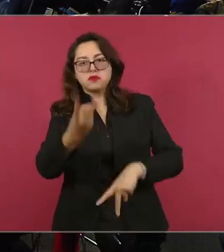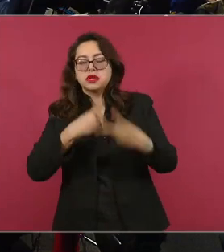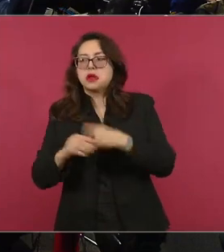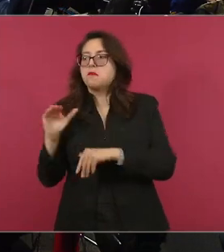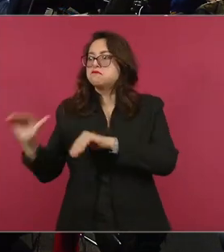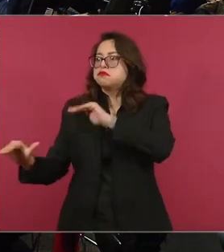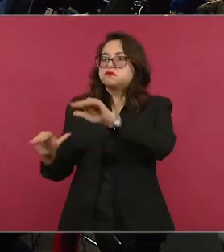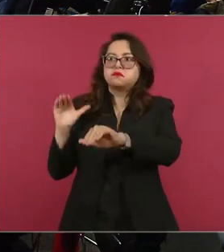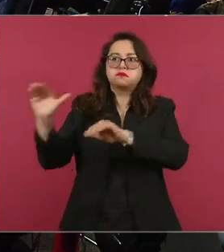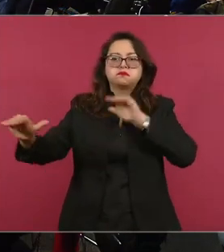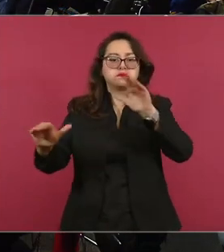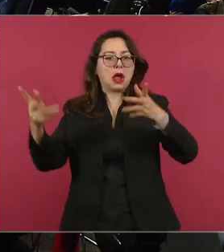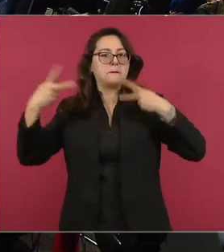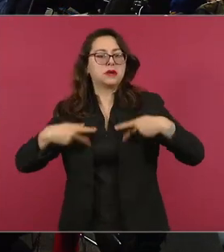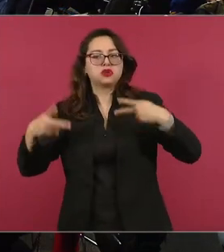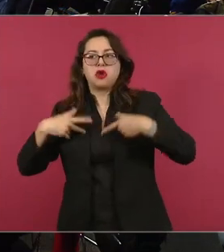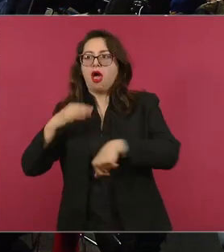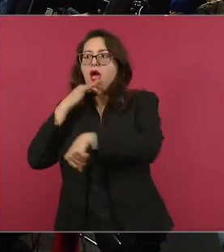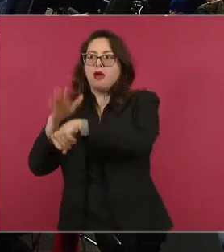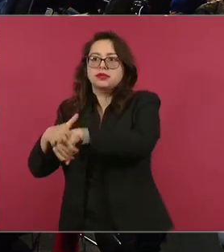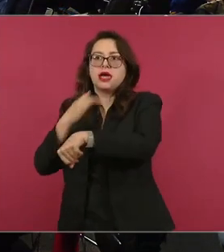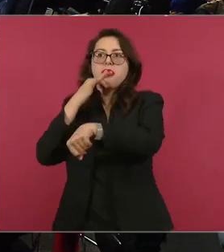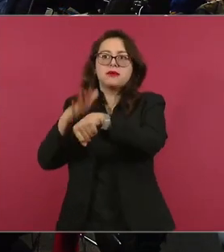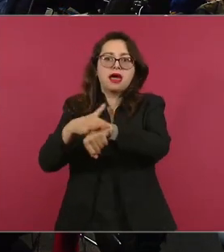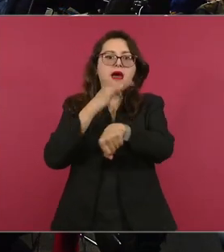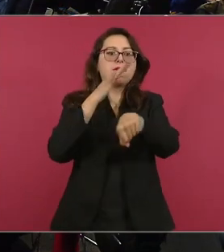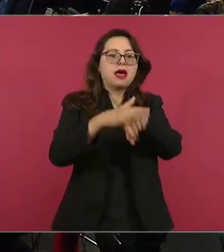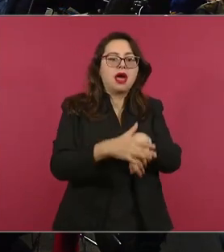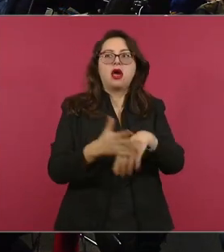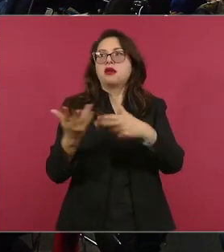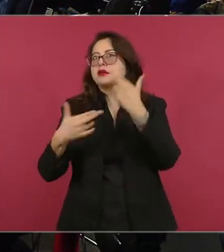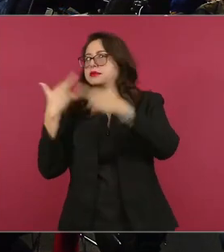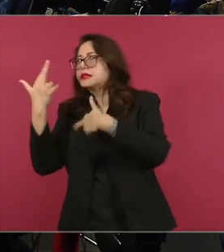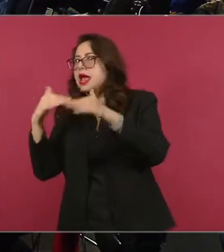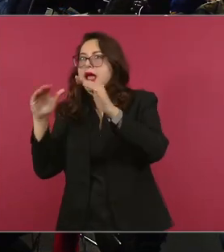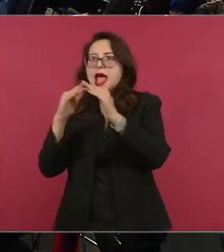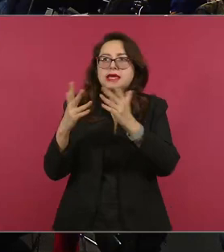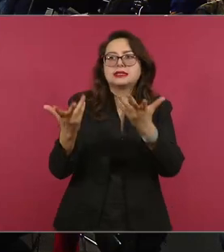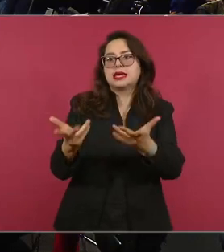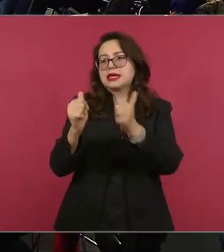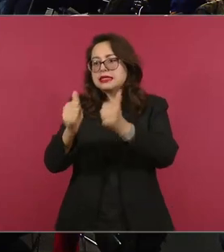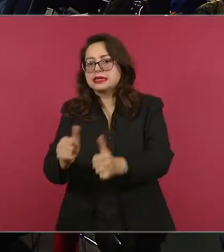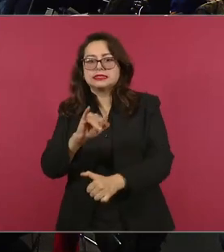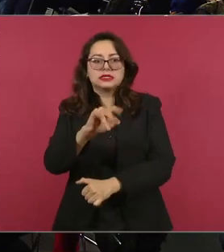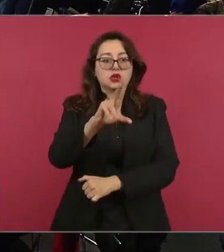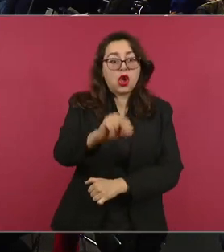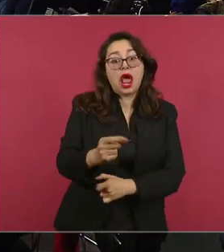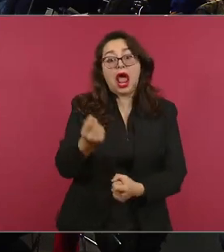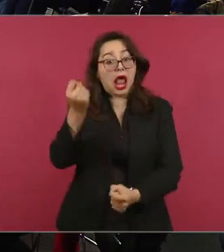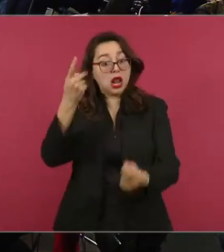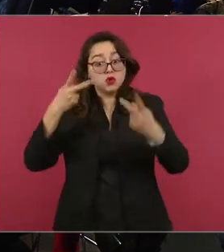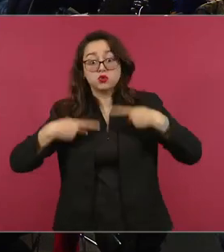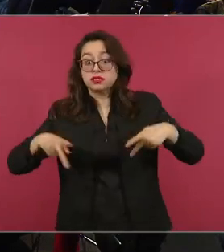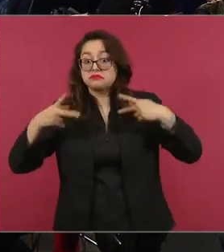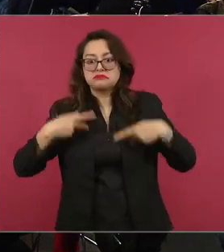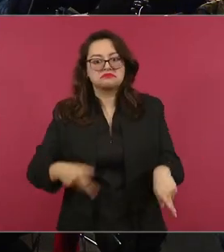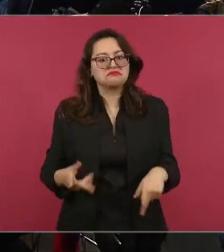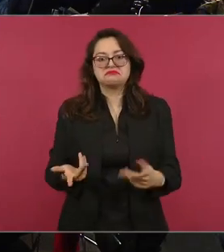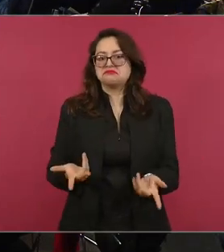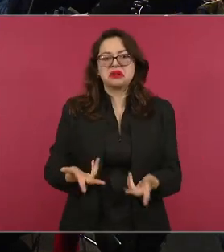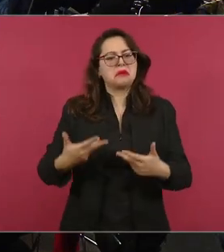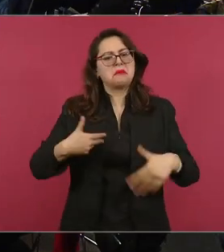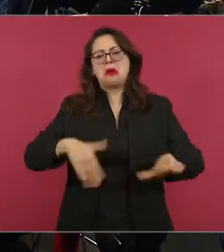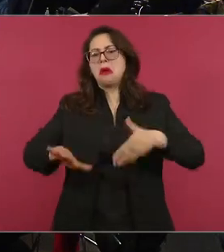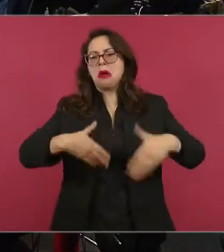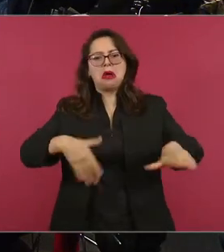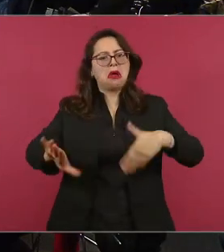haciendo rondines para pues que la gente permanezca en casa. Cabe destacar que hay personas que todavía podemos ver en la calle, hay coches que